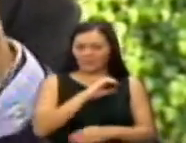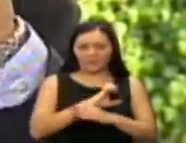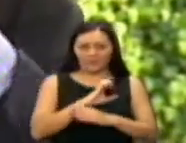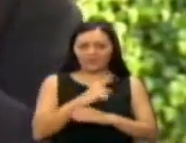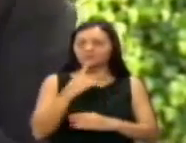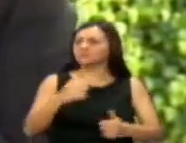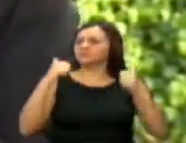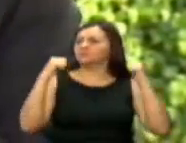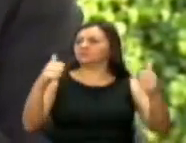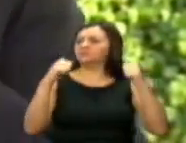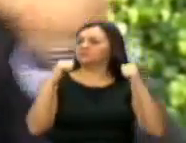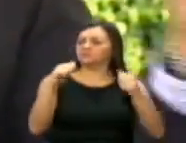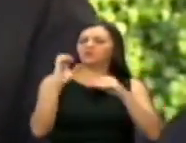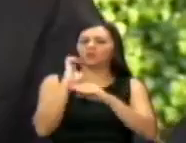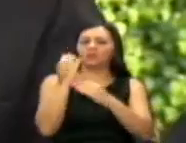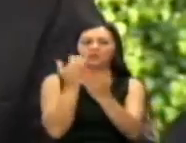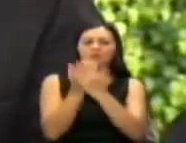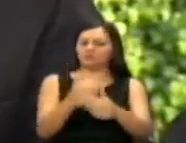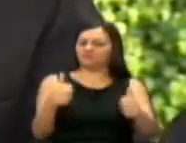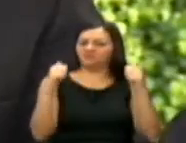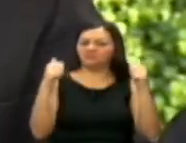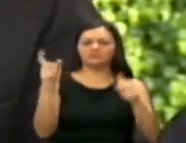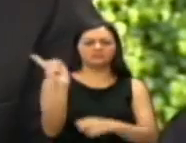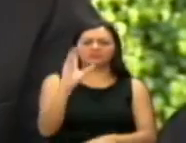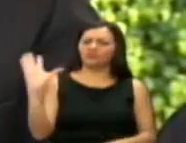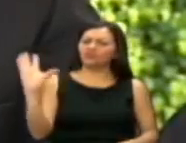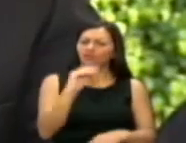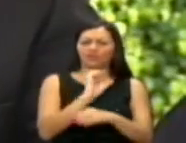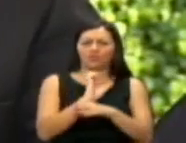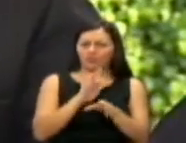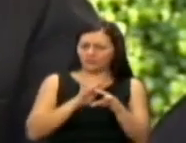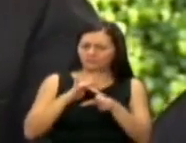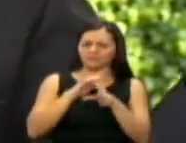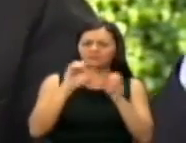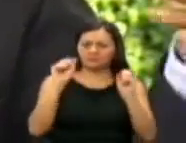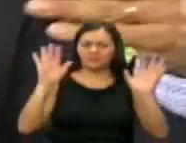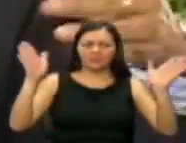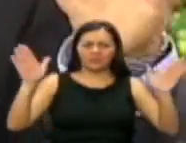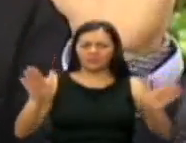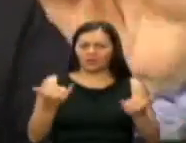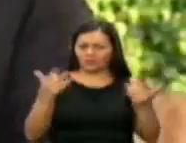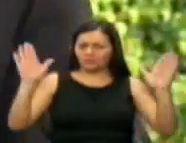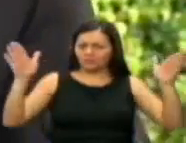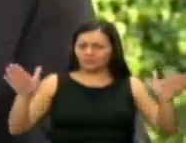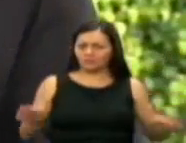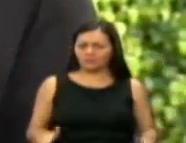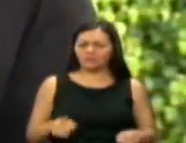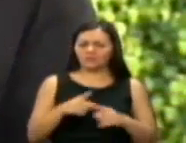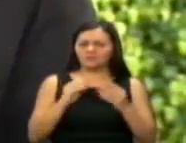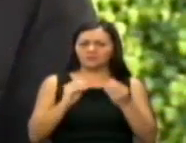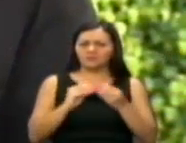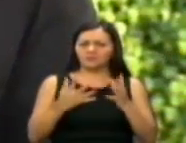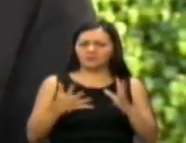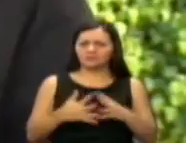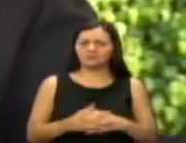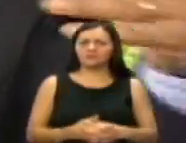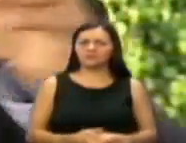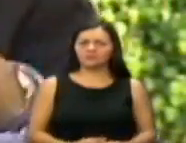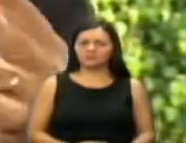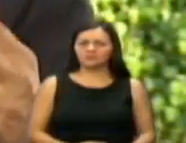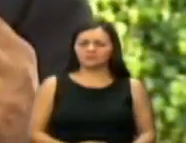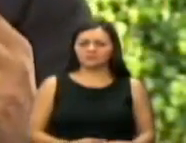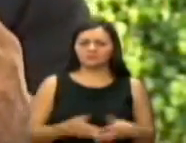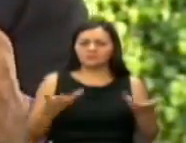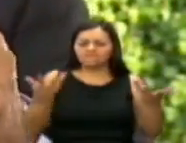en este caso con Europa, pero con respecto al peso colombiano es mucho más. Con 1950 el último